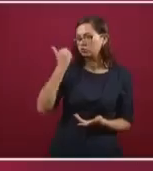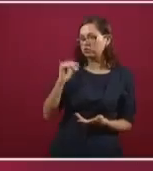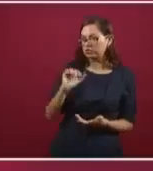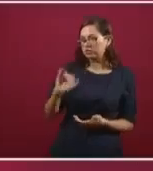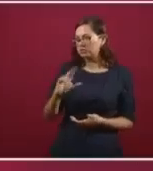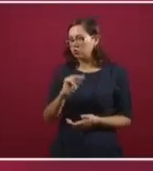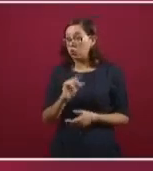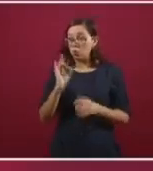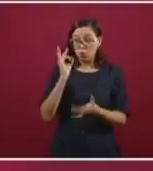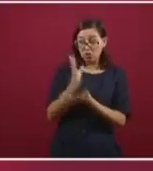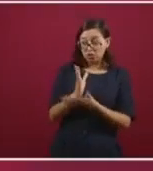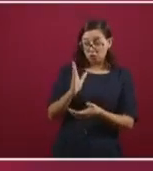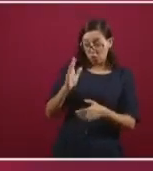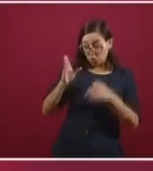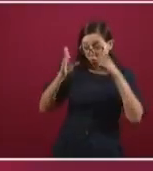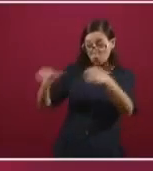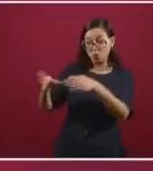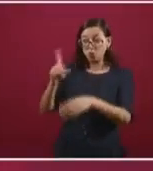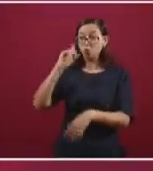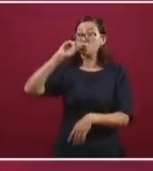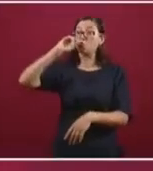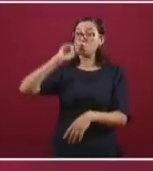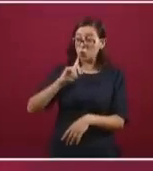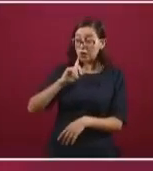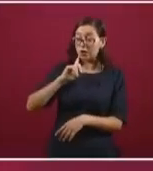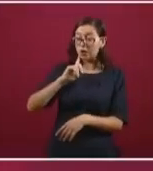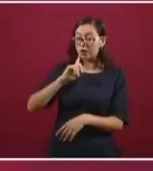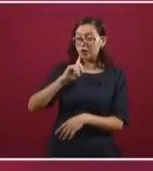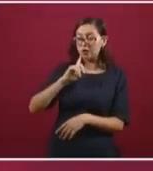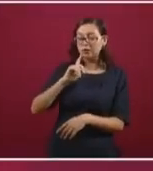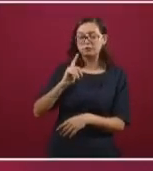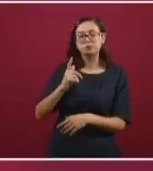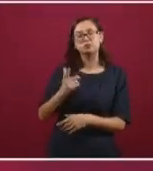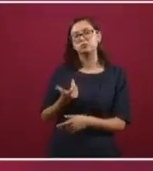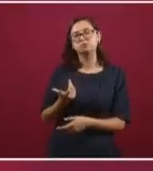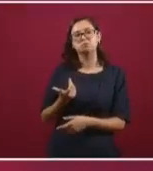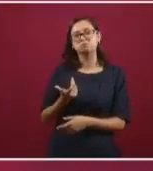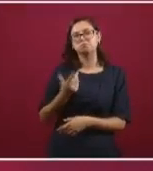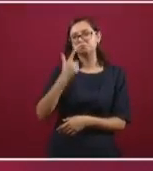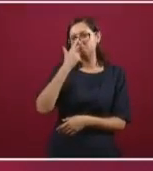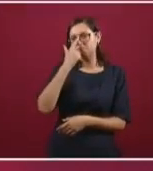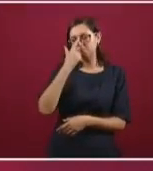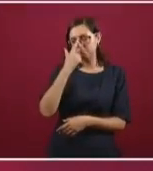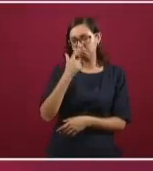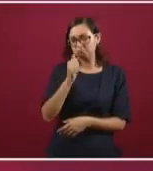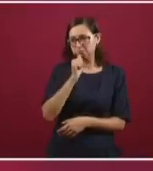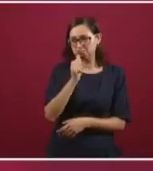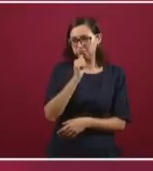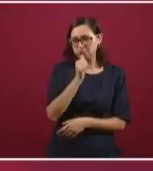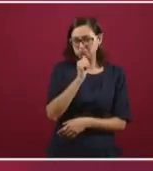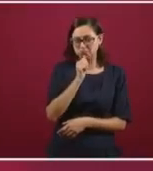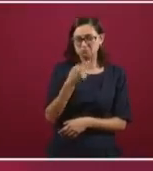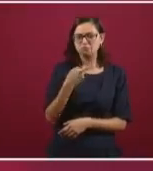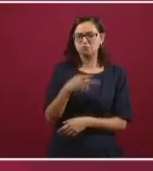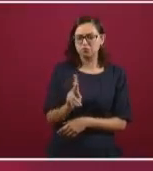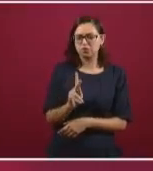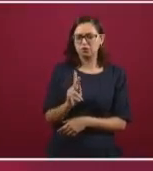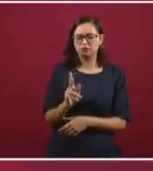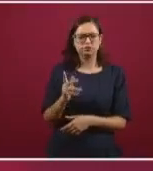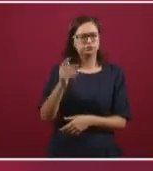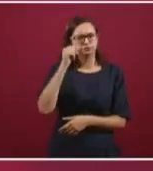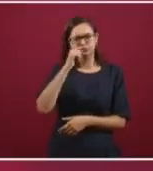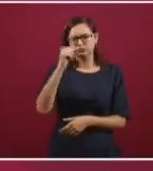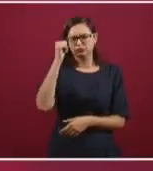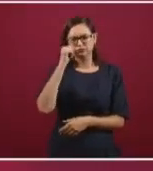haya atendido un caso de una mujer. Sin embargo, bueno, hay